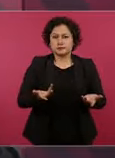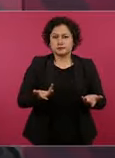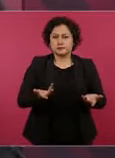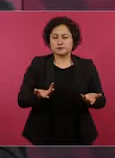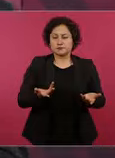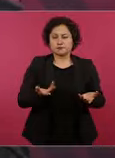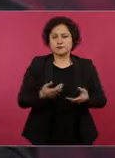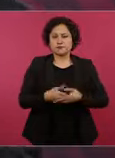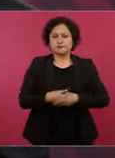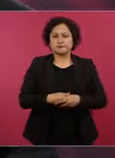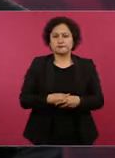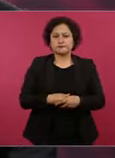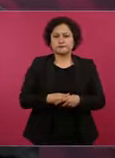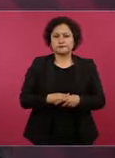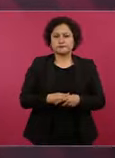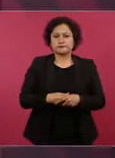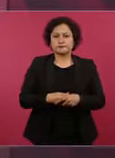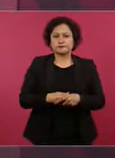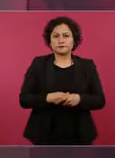y